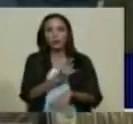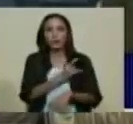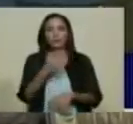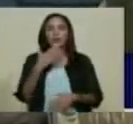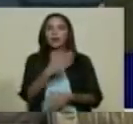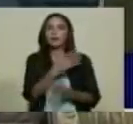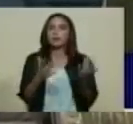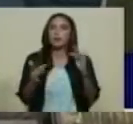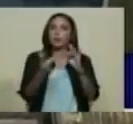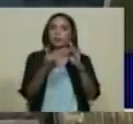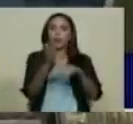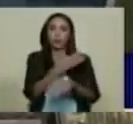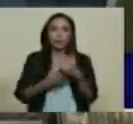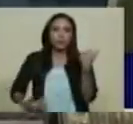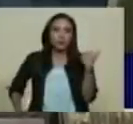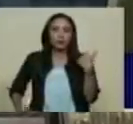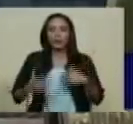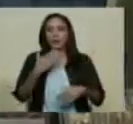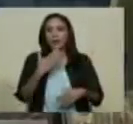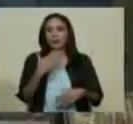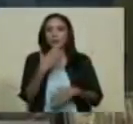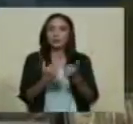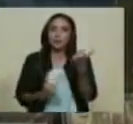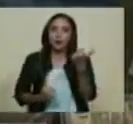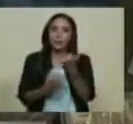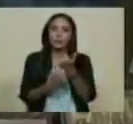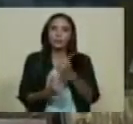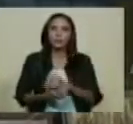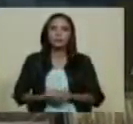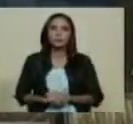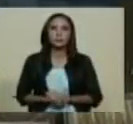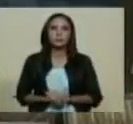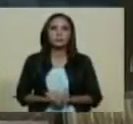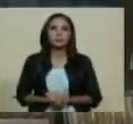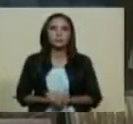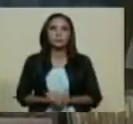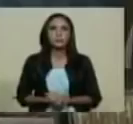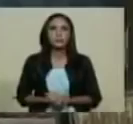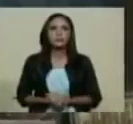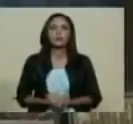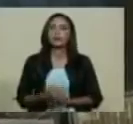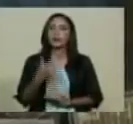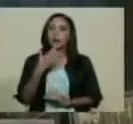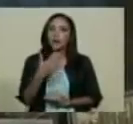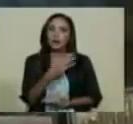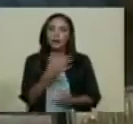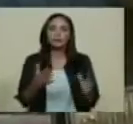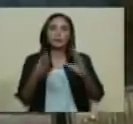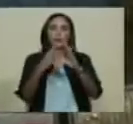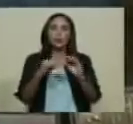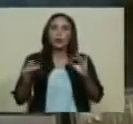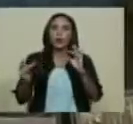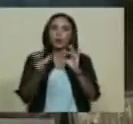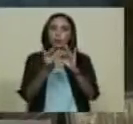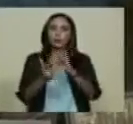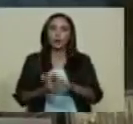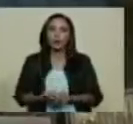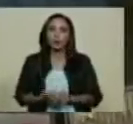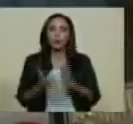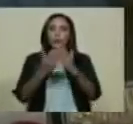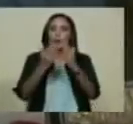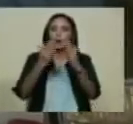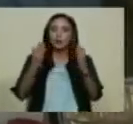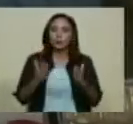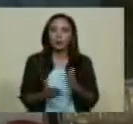Gracias, presidente, por toda su inversión. Gracias, presidente, una vez más, por estar en sintonía con los